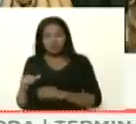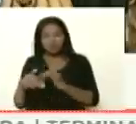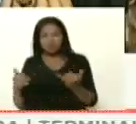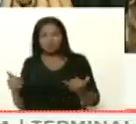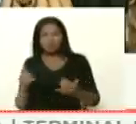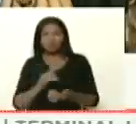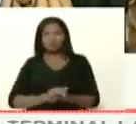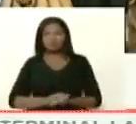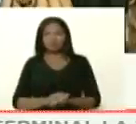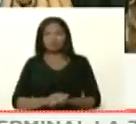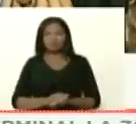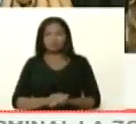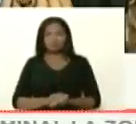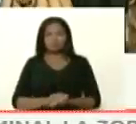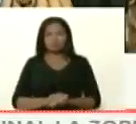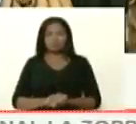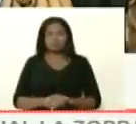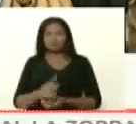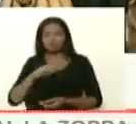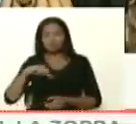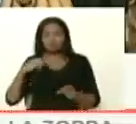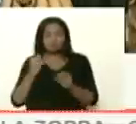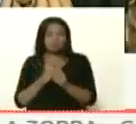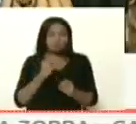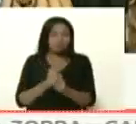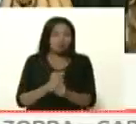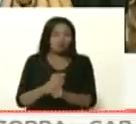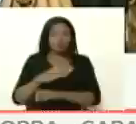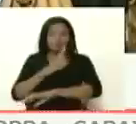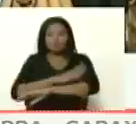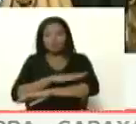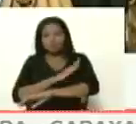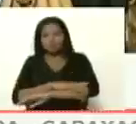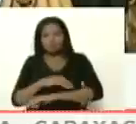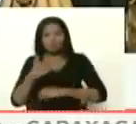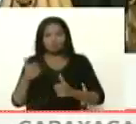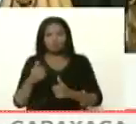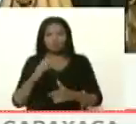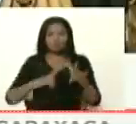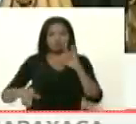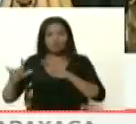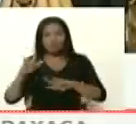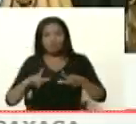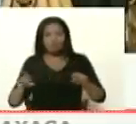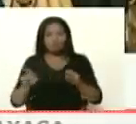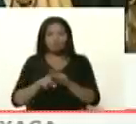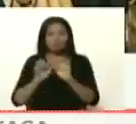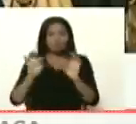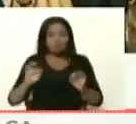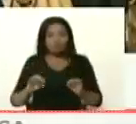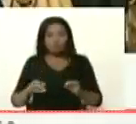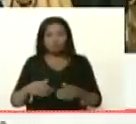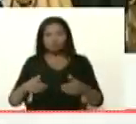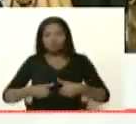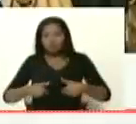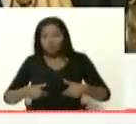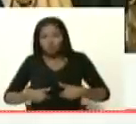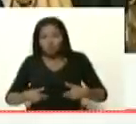las venezolanas, con trabajo, con disciplina, con amor y con